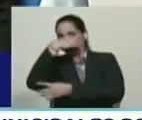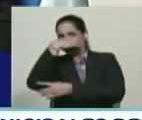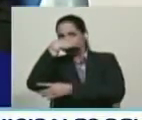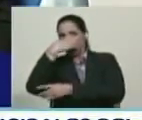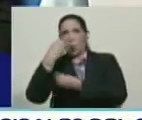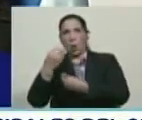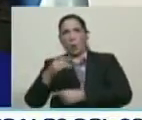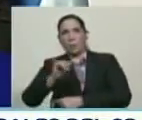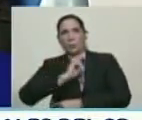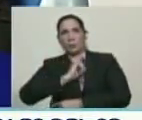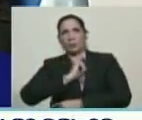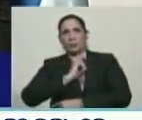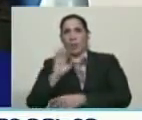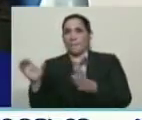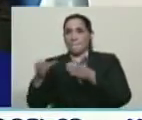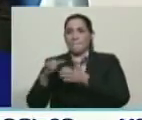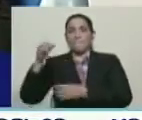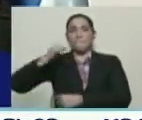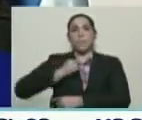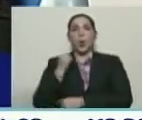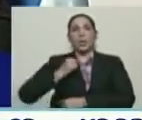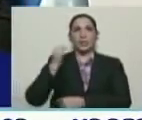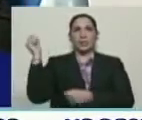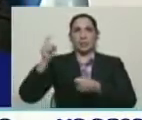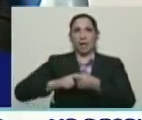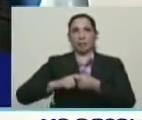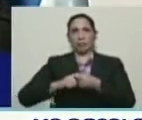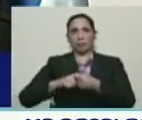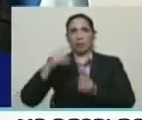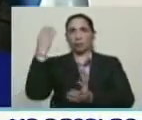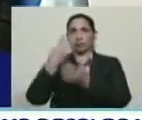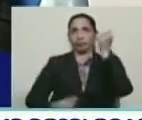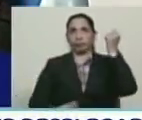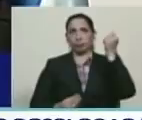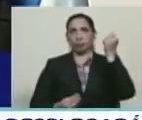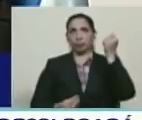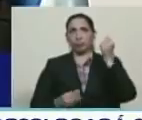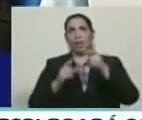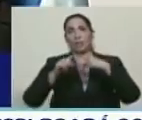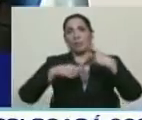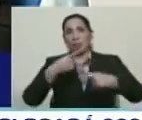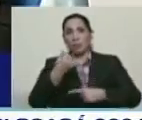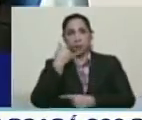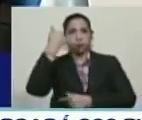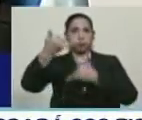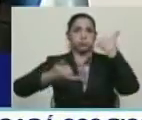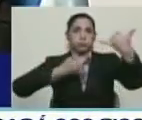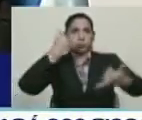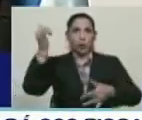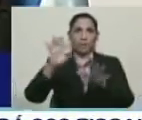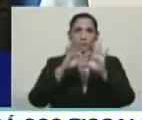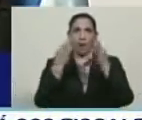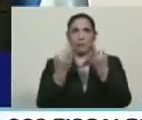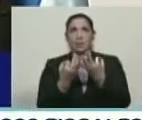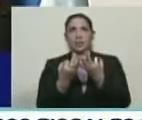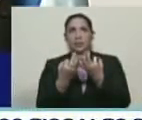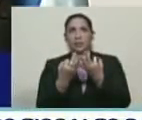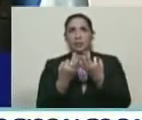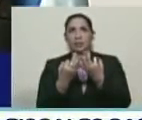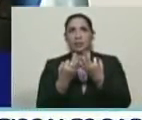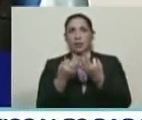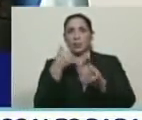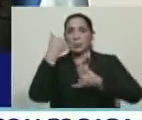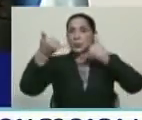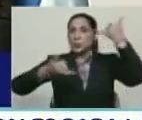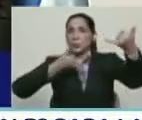como funcionarios policiales y se lo llevaron. Luego se comunicaron con la familia a través de su teléfono para